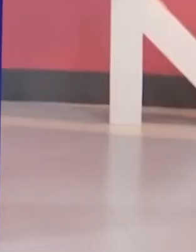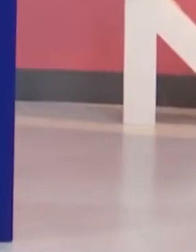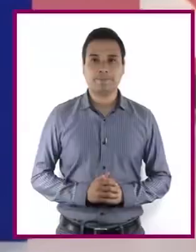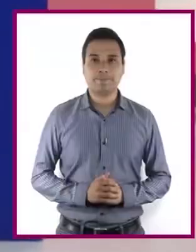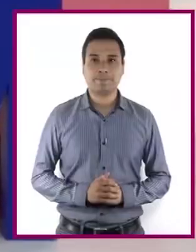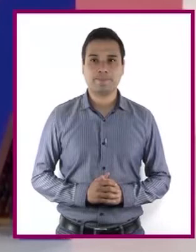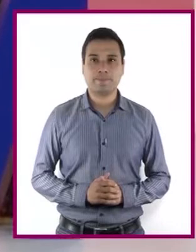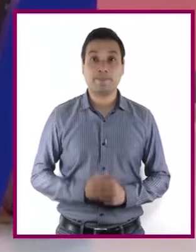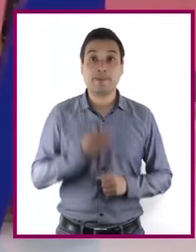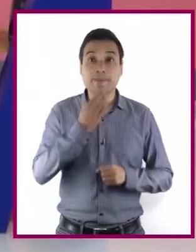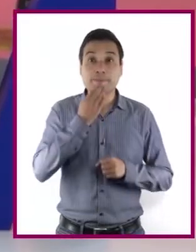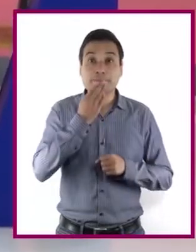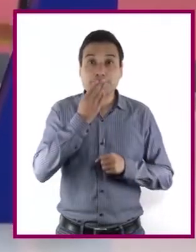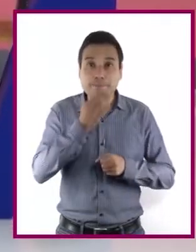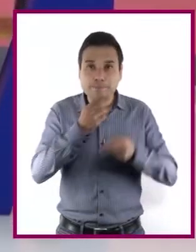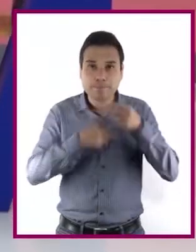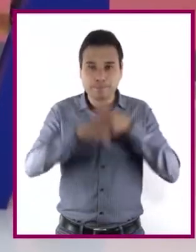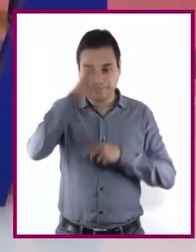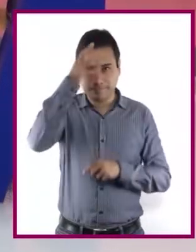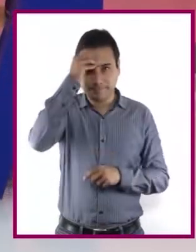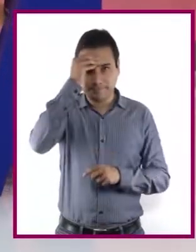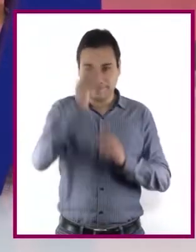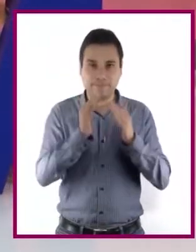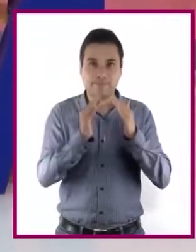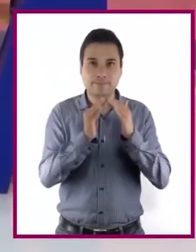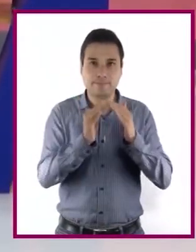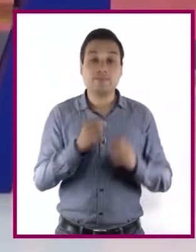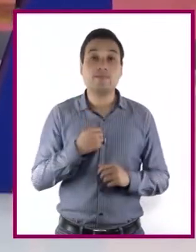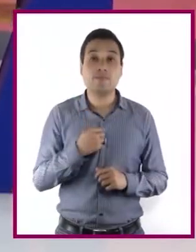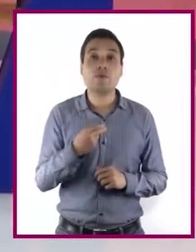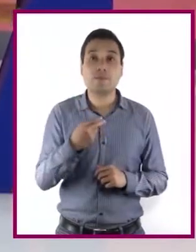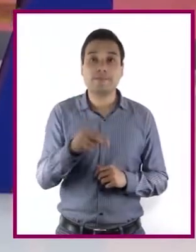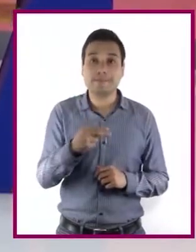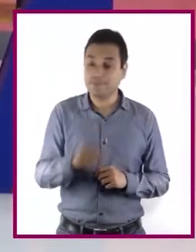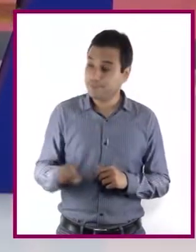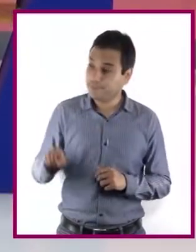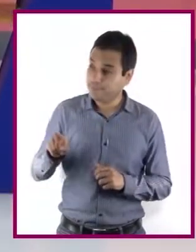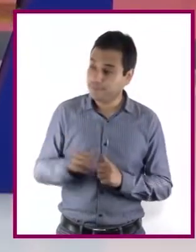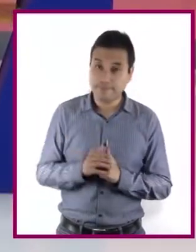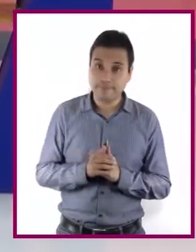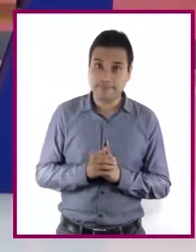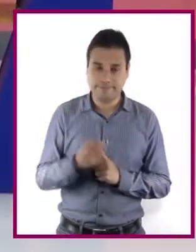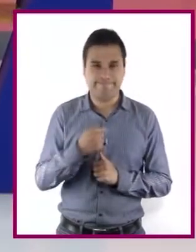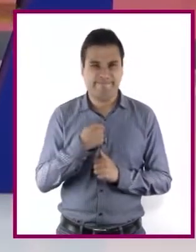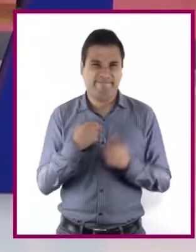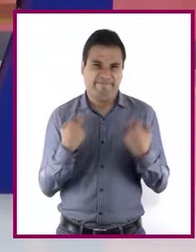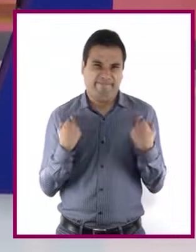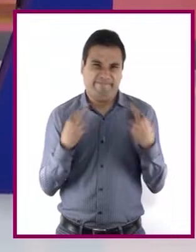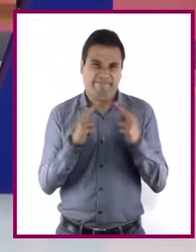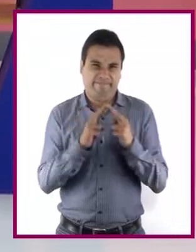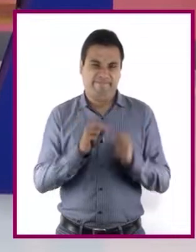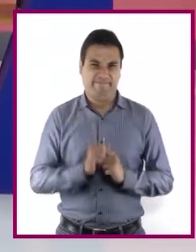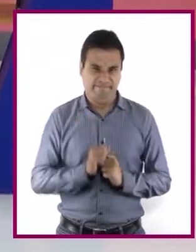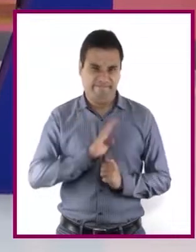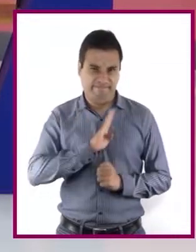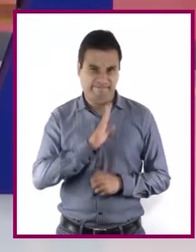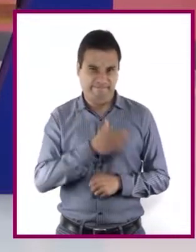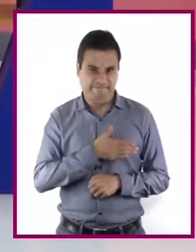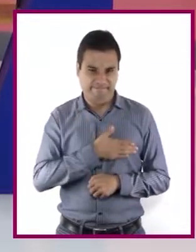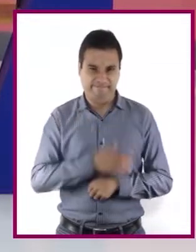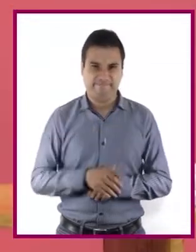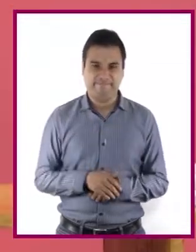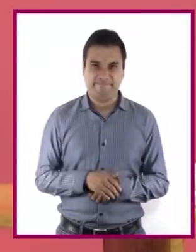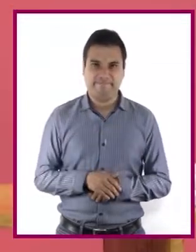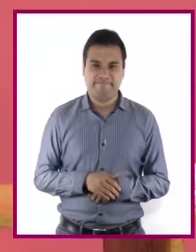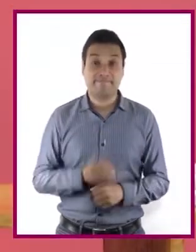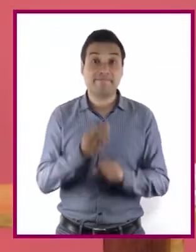Bienvenidos a esta misión de la estrategia Aprende en Casa. Mi nombre es Juan Antonio Campos Jurado, soy profesor de la asignatura y me da mucho gusto